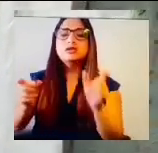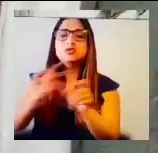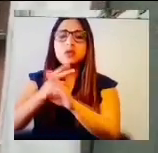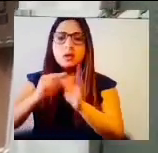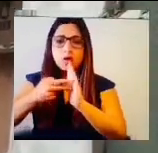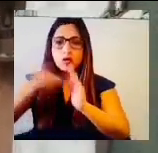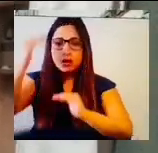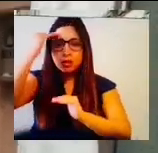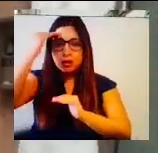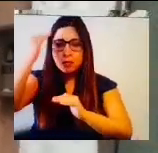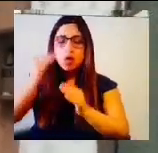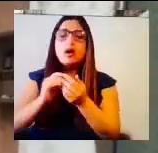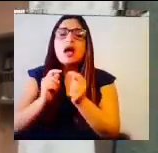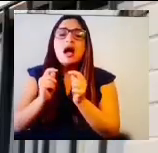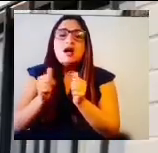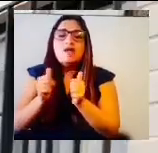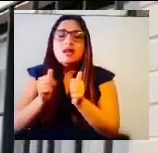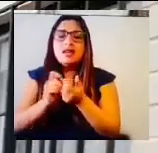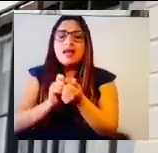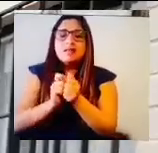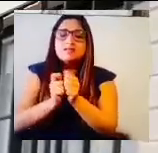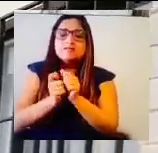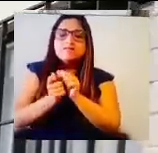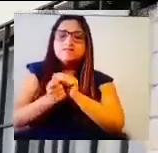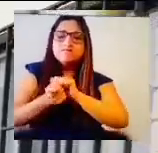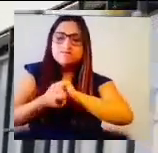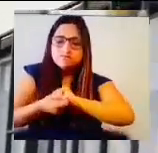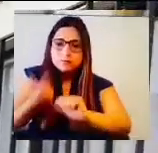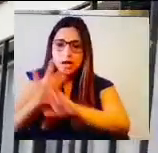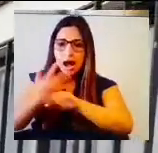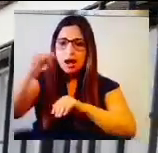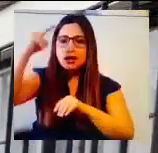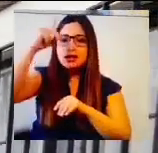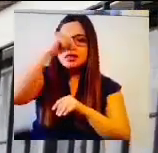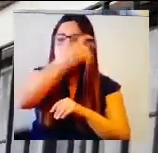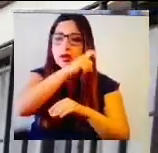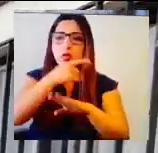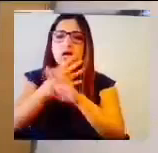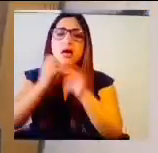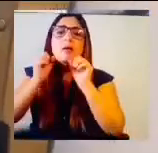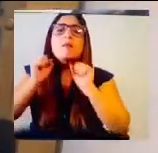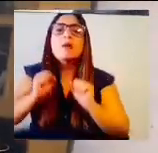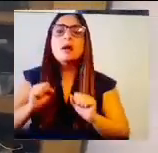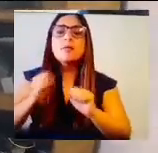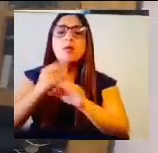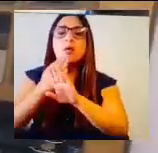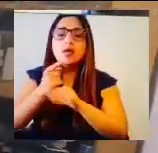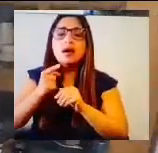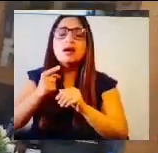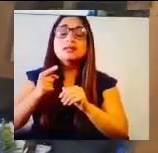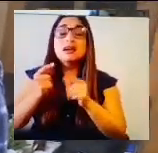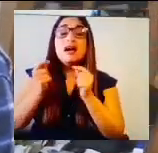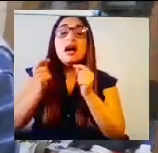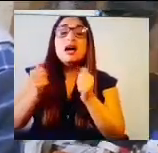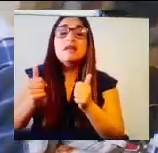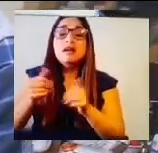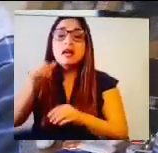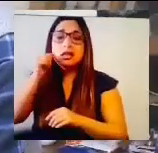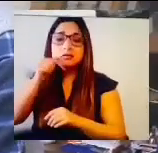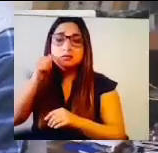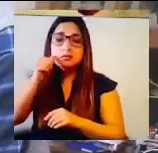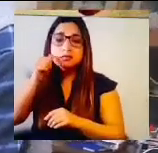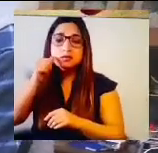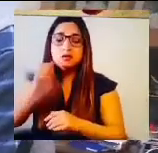Alzheimer, debido a la alteración progresiva en sus habilidades, comienzan a tener dificultades para reflejar dicha identidad ocupacional durante